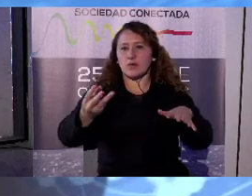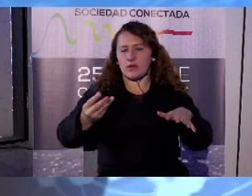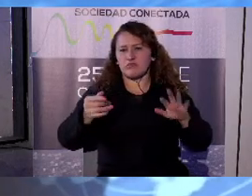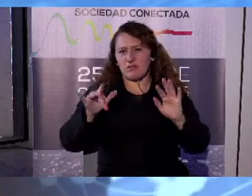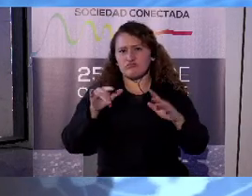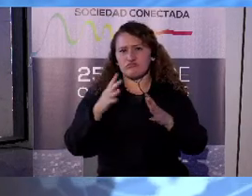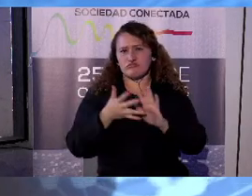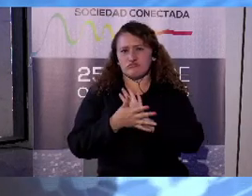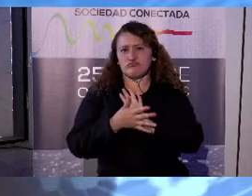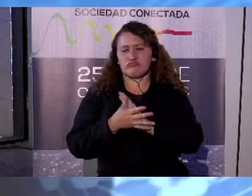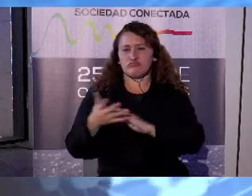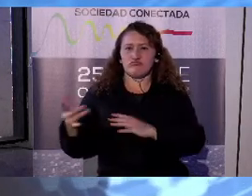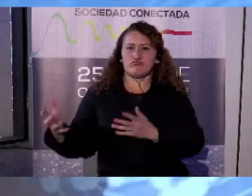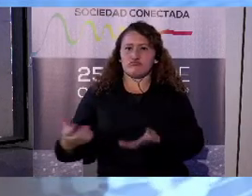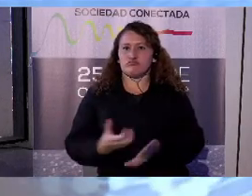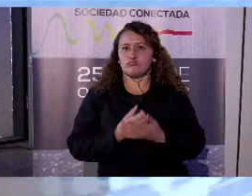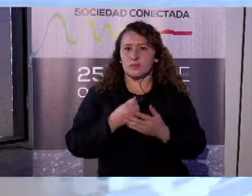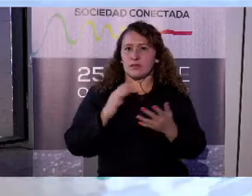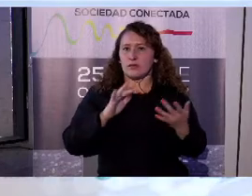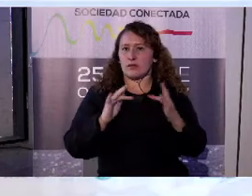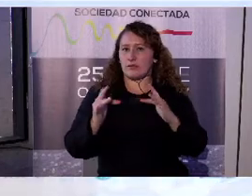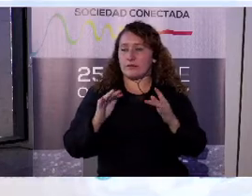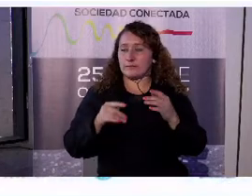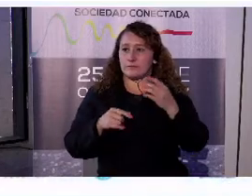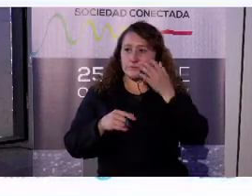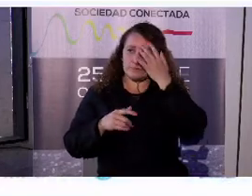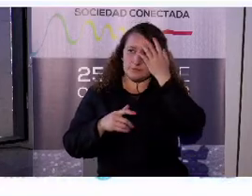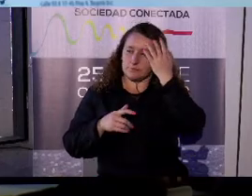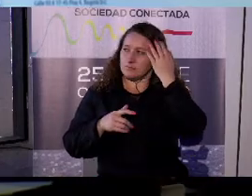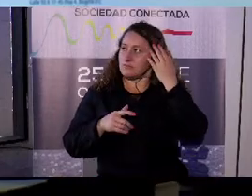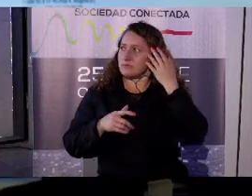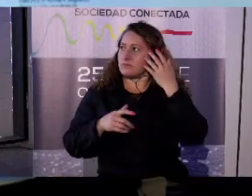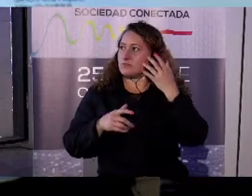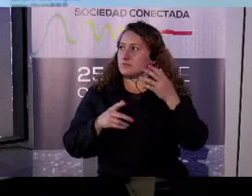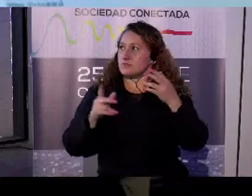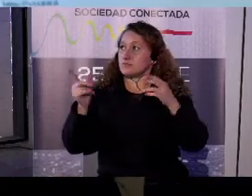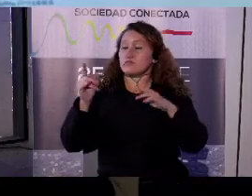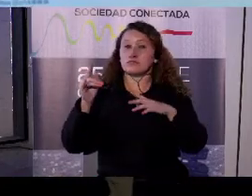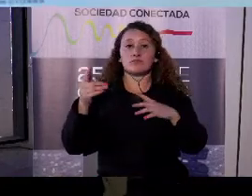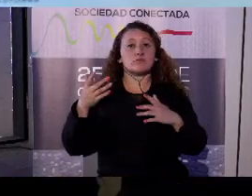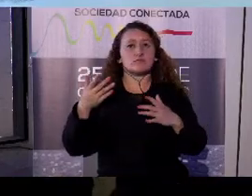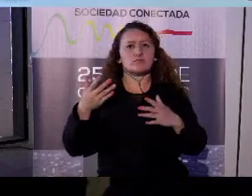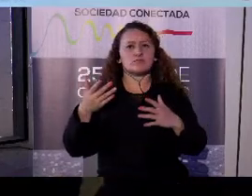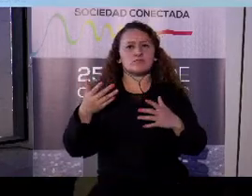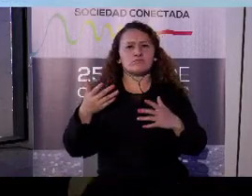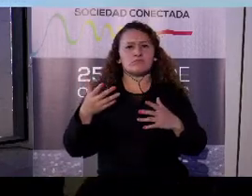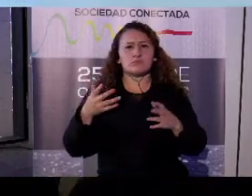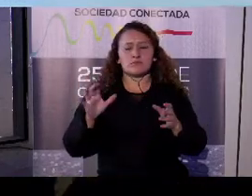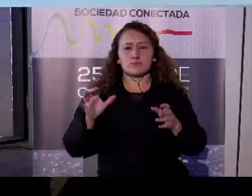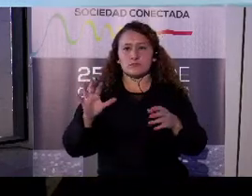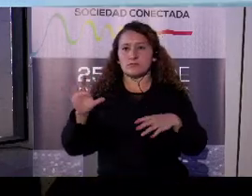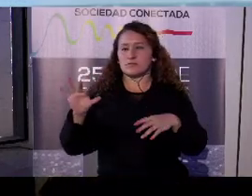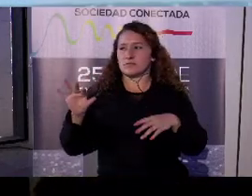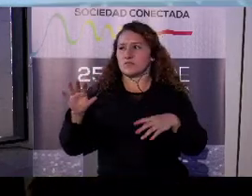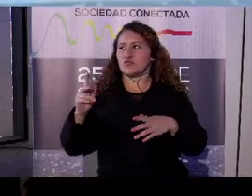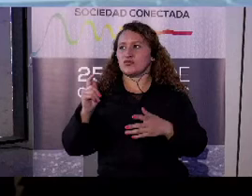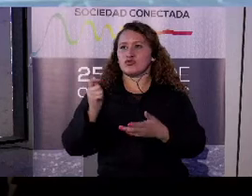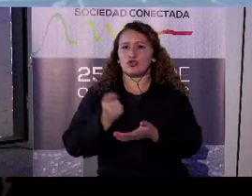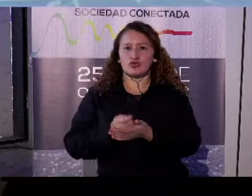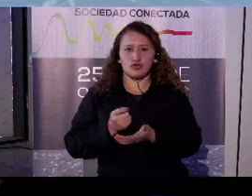recogidos de esta red esta fue llevado a cabo por un asociado por